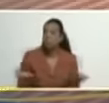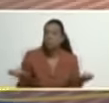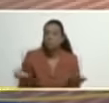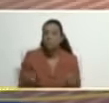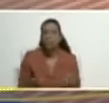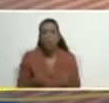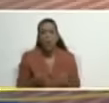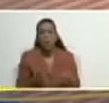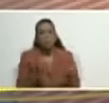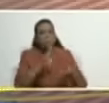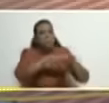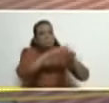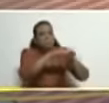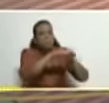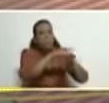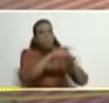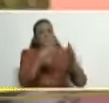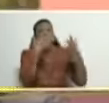Porque yo le dije,